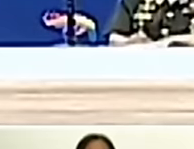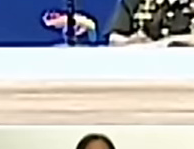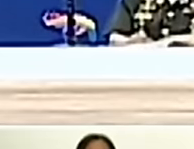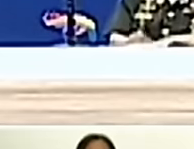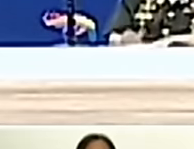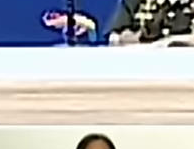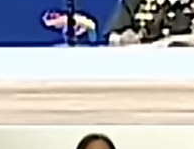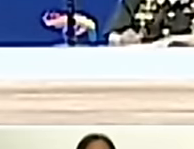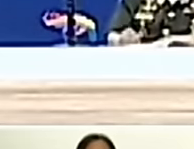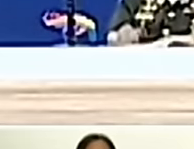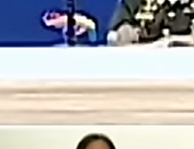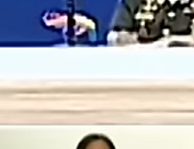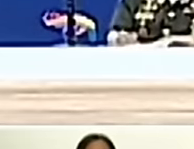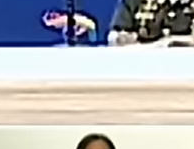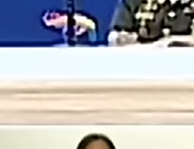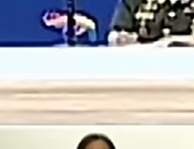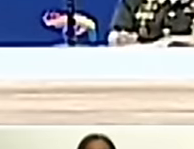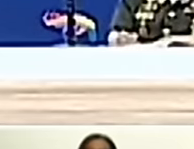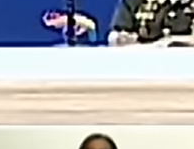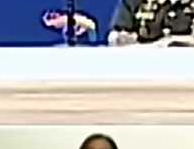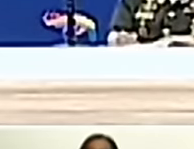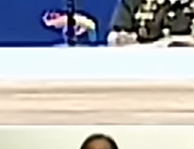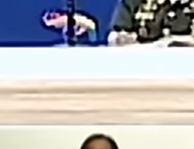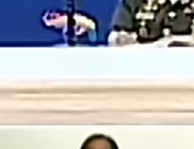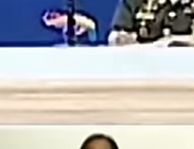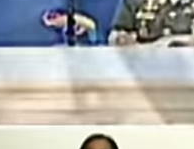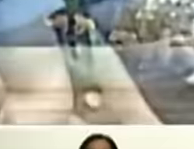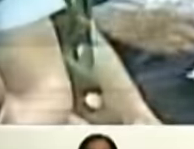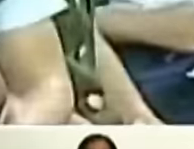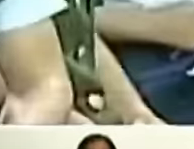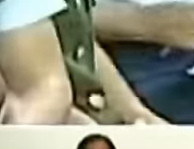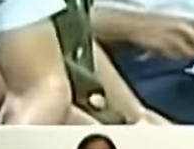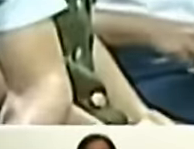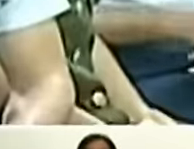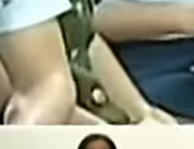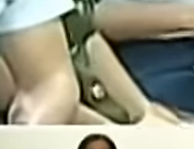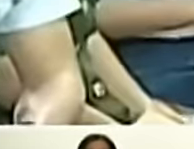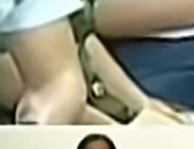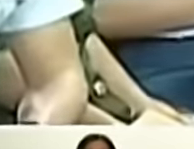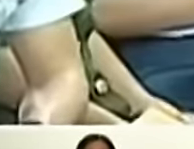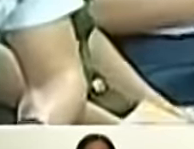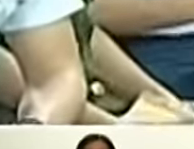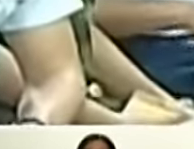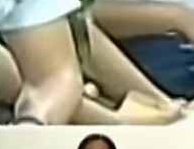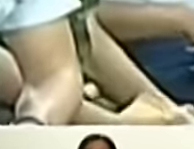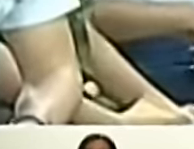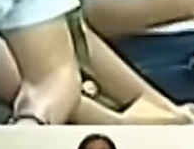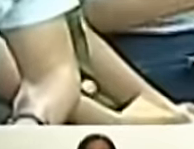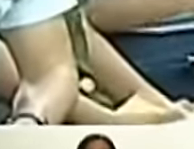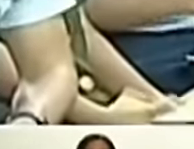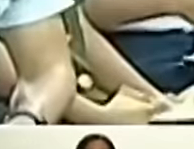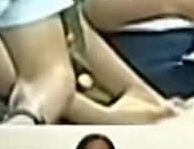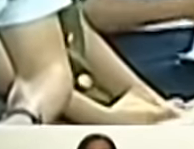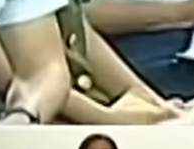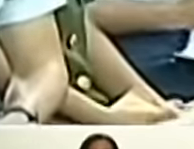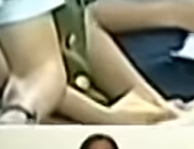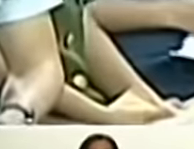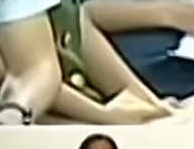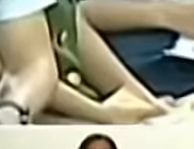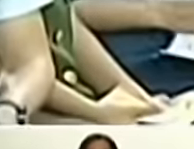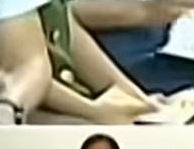Y con el 19 de abril de 1810 se convoca al Congreso